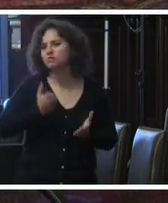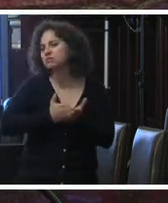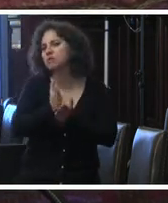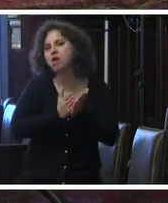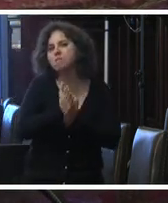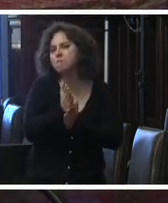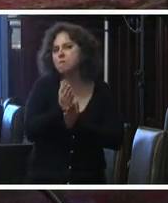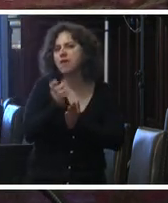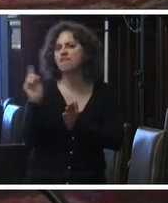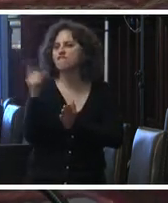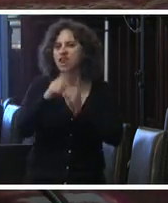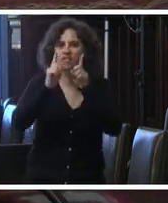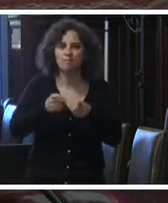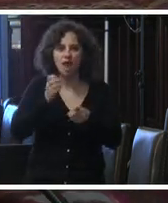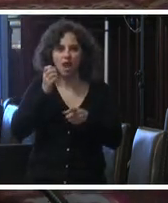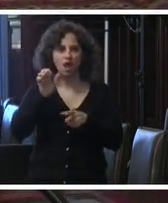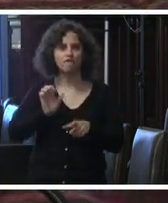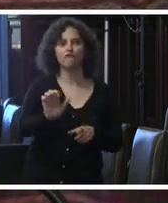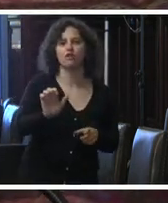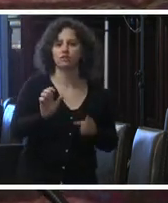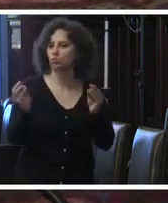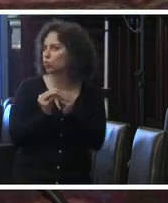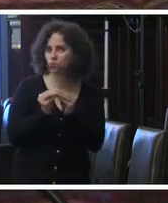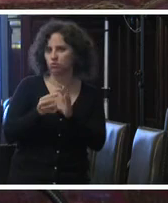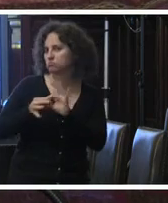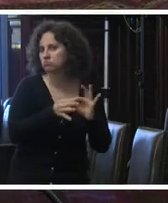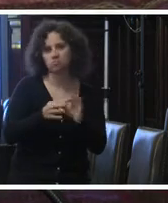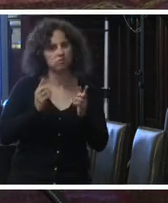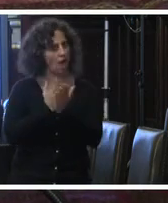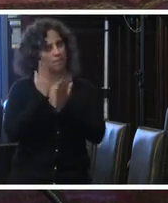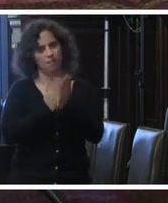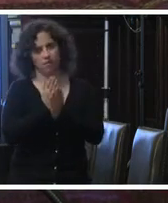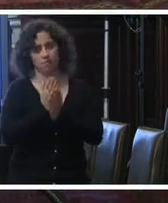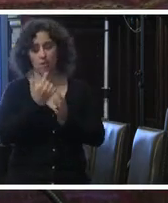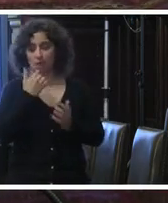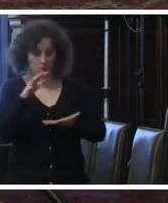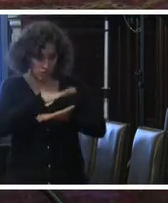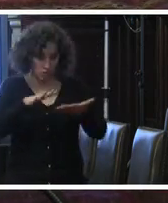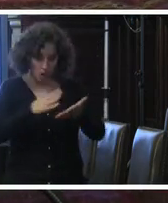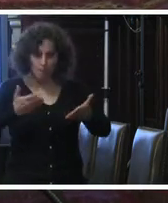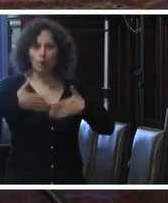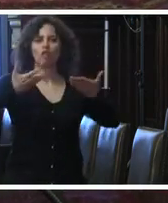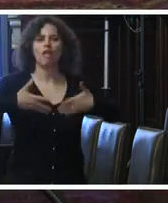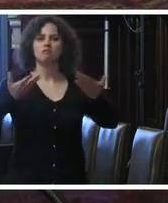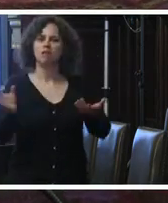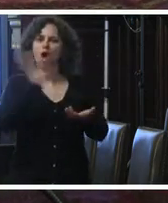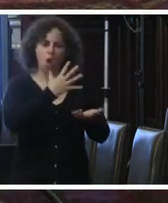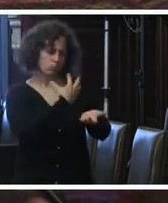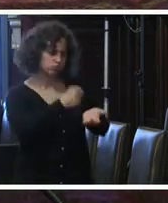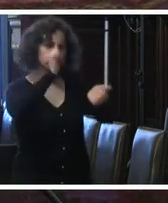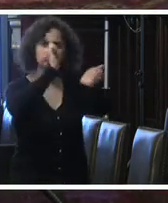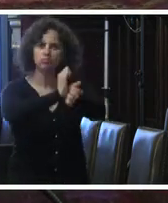van acompañados con la violencia sexual. Por ejemplo, en contextos de protesta o en contextos de